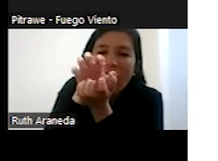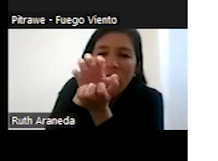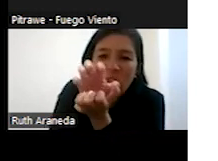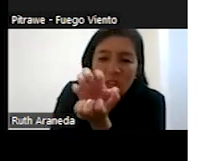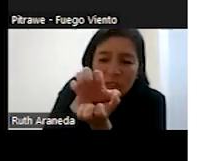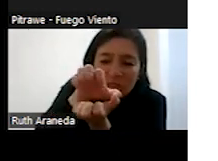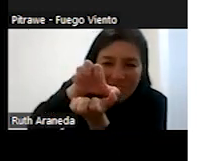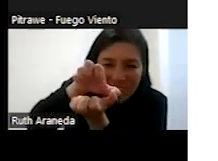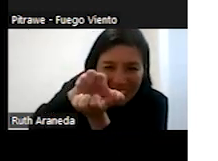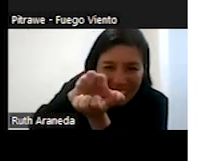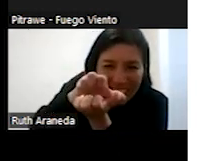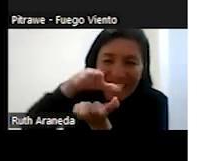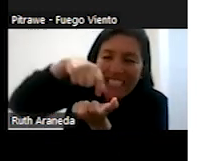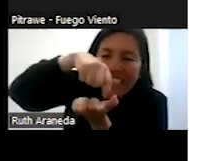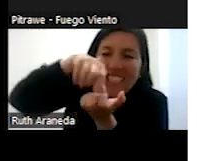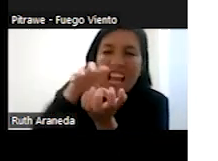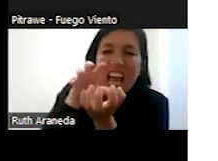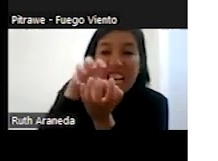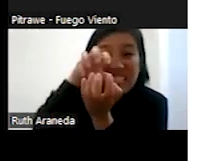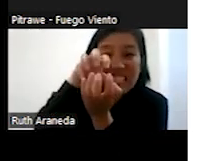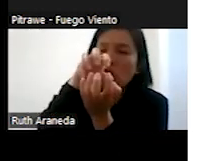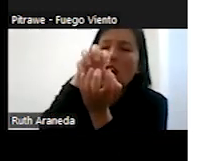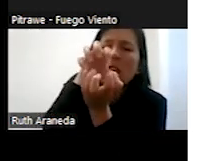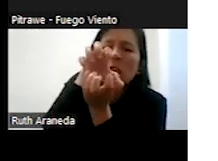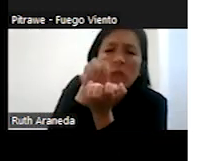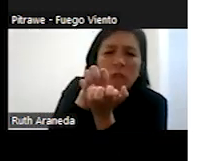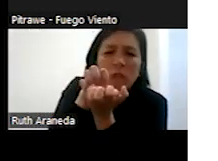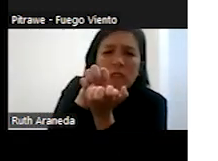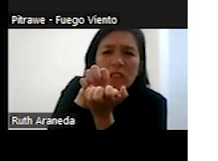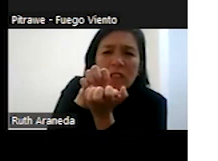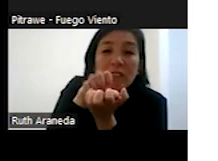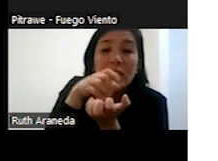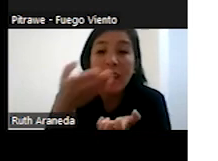la cara posterior de los dientes. Entonces, eso